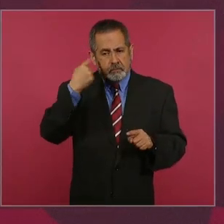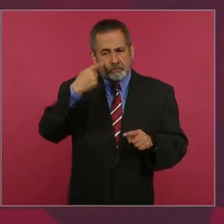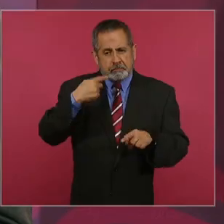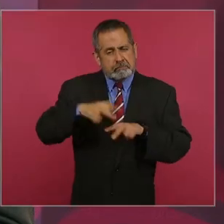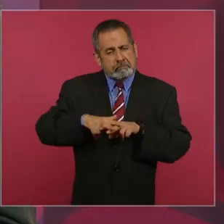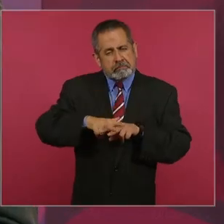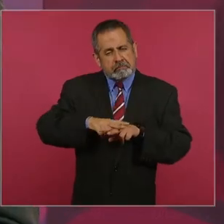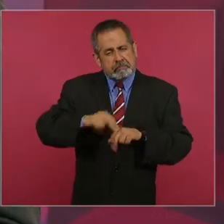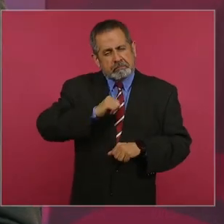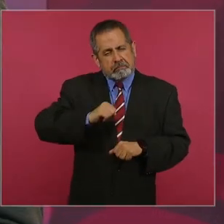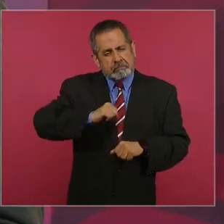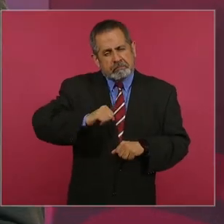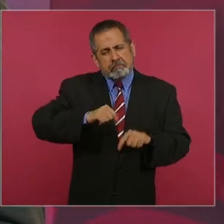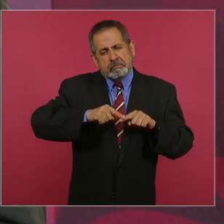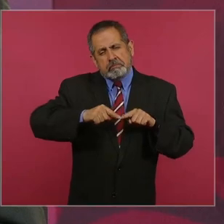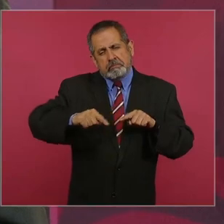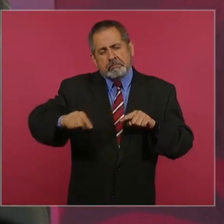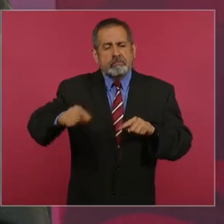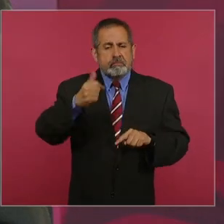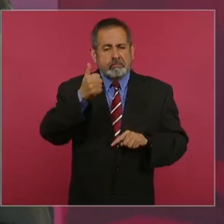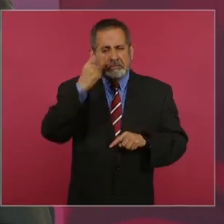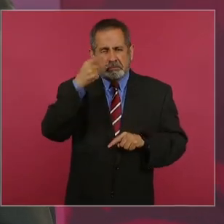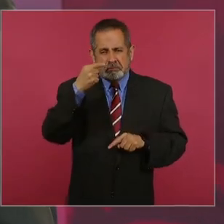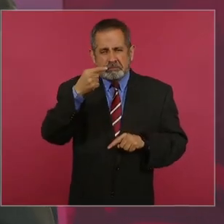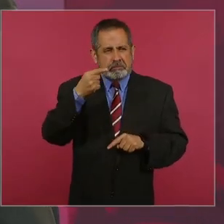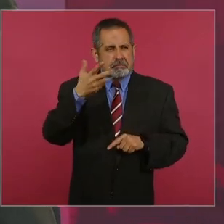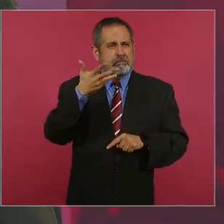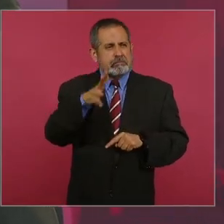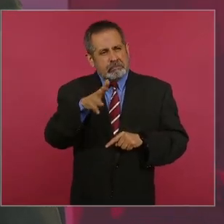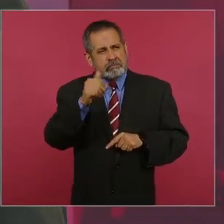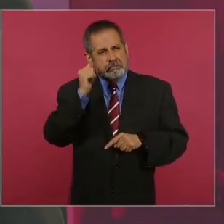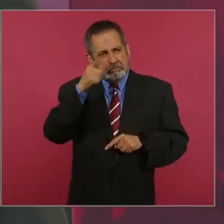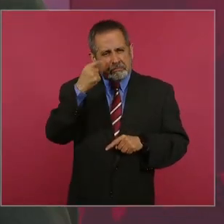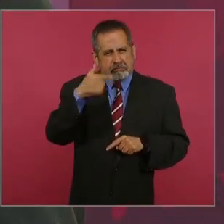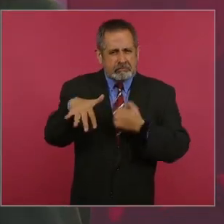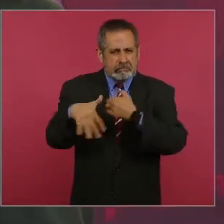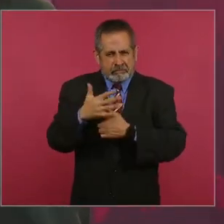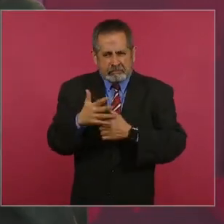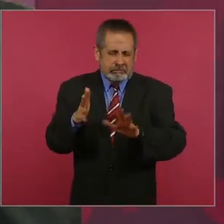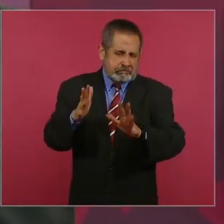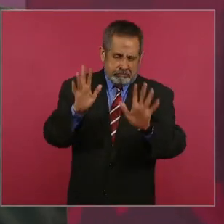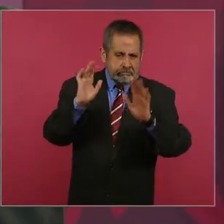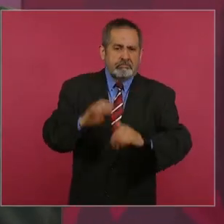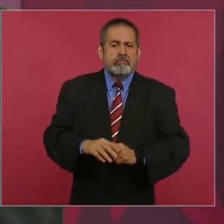seis horas diez seis horas quince imagínense